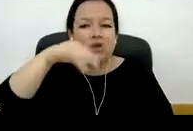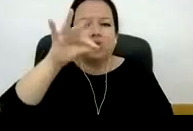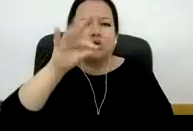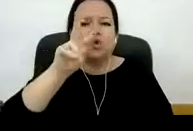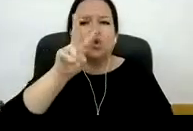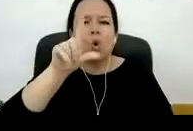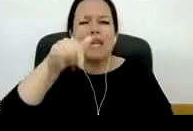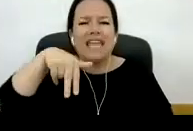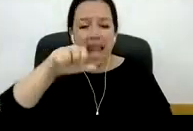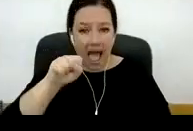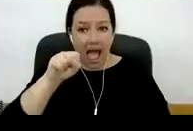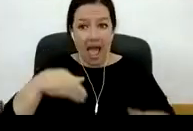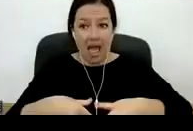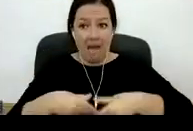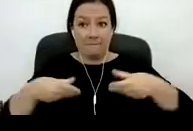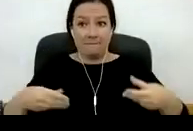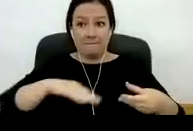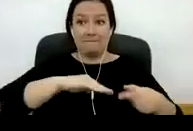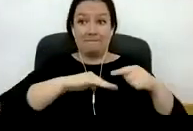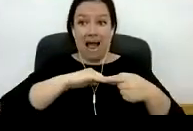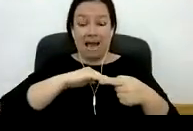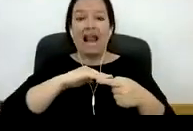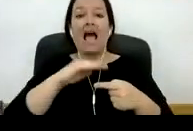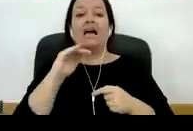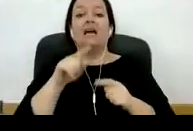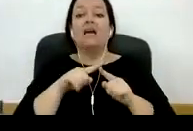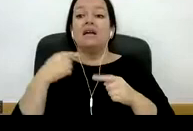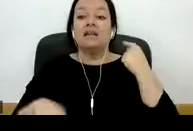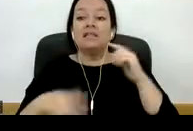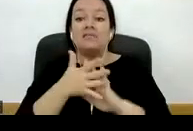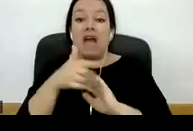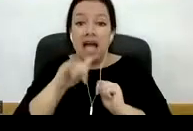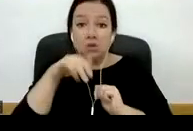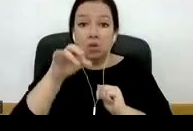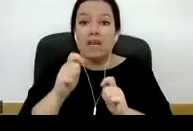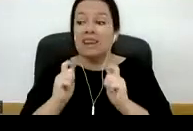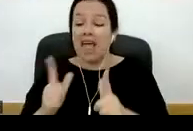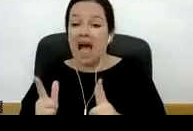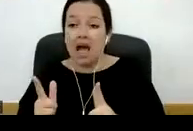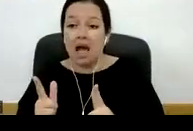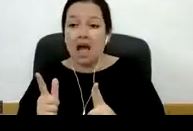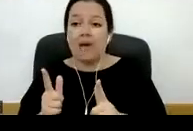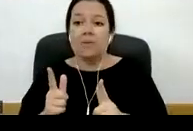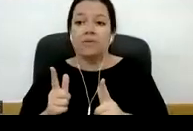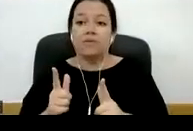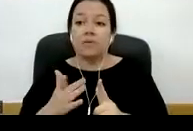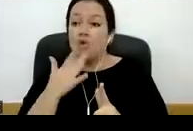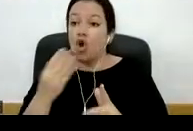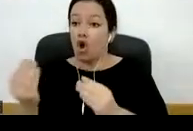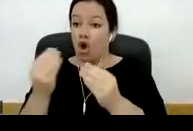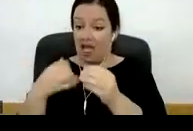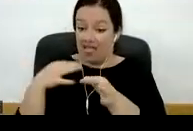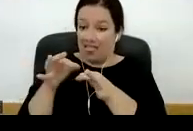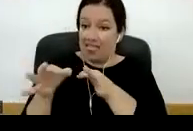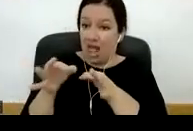es hacer que la glucosa que tenemos circulante, que es la que va a alimentar, la que va a permitir que la célula